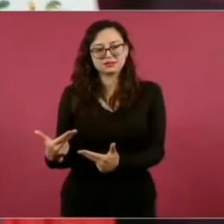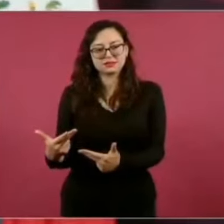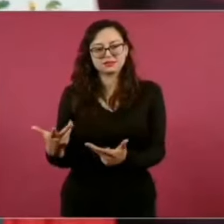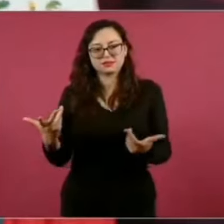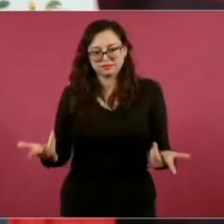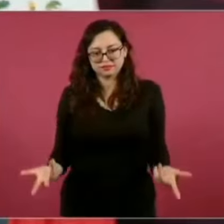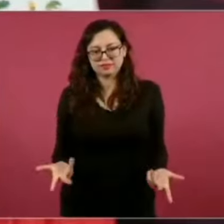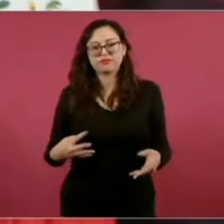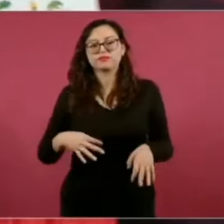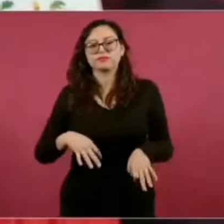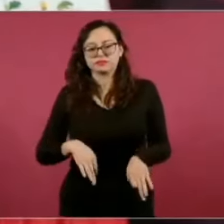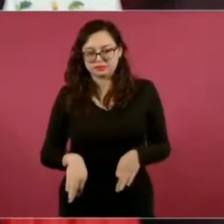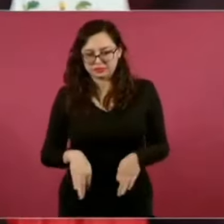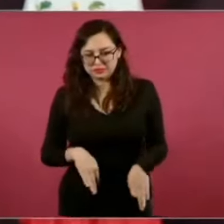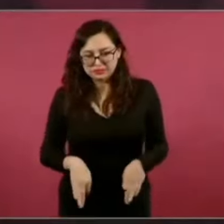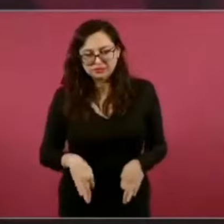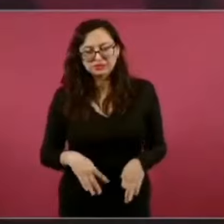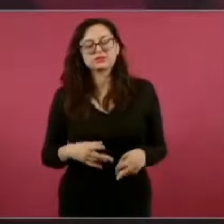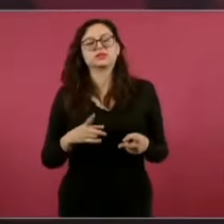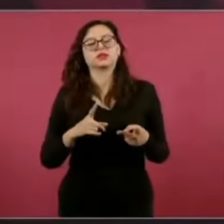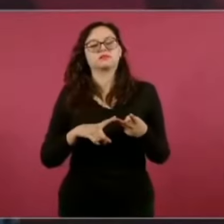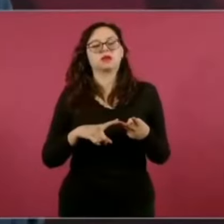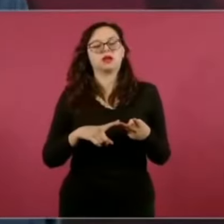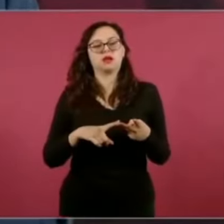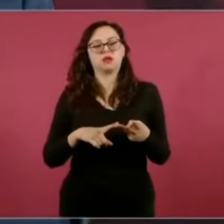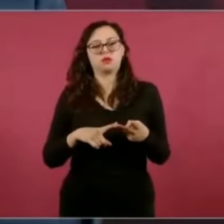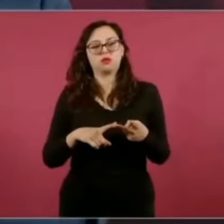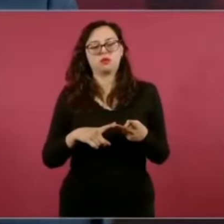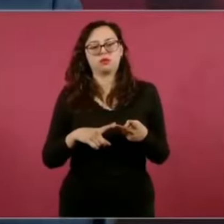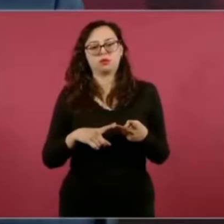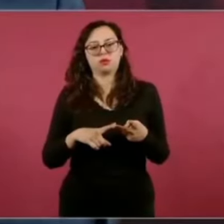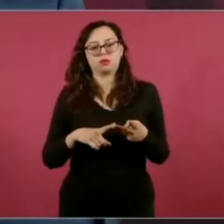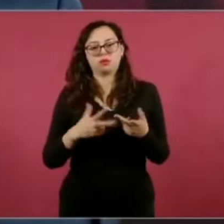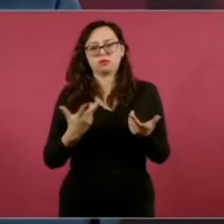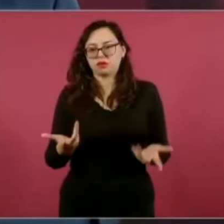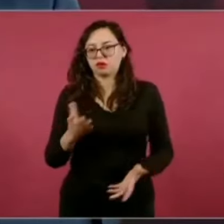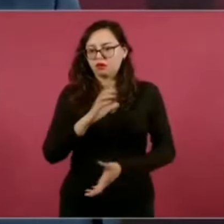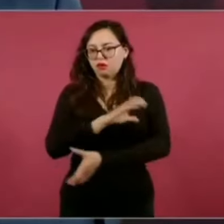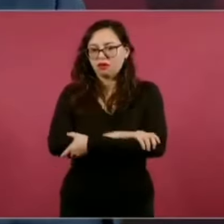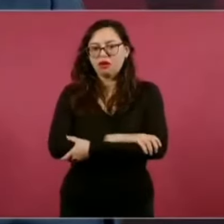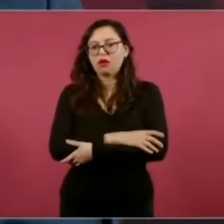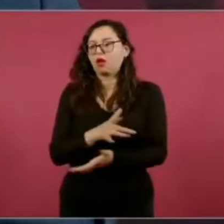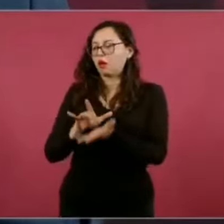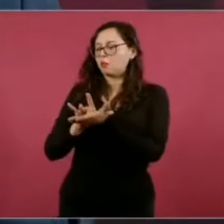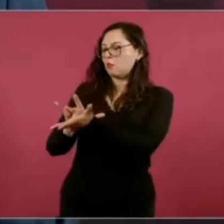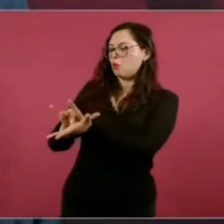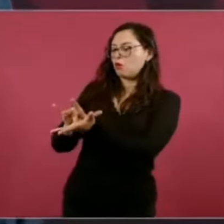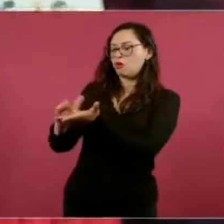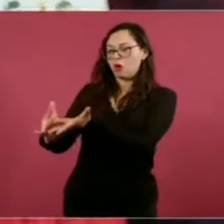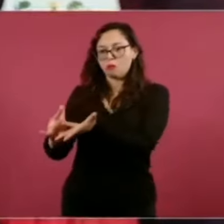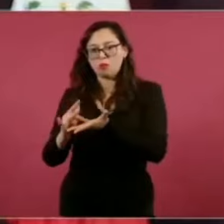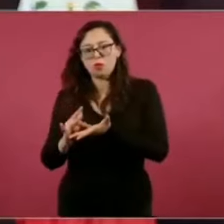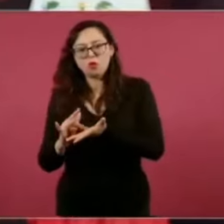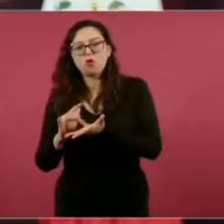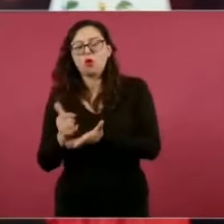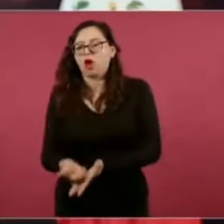la vocación del trabajo, heredamos la ayuda mutua, la solidaridad,